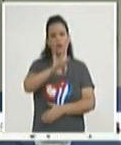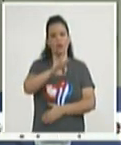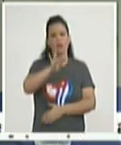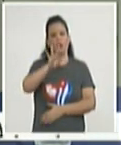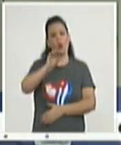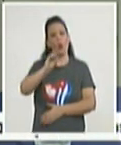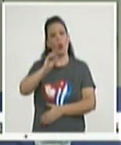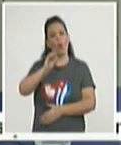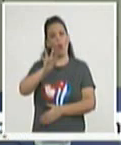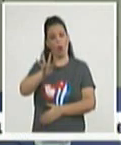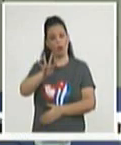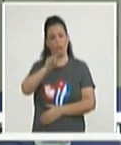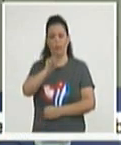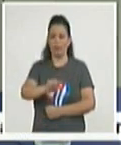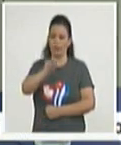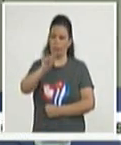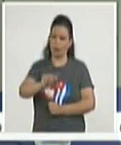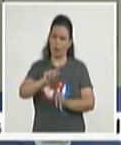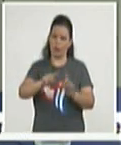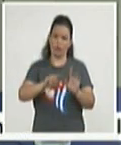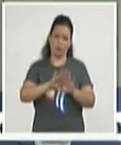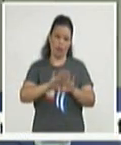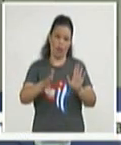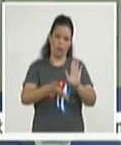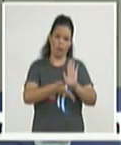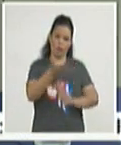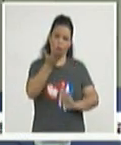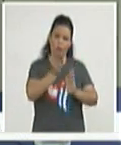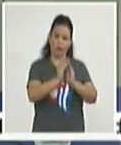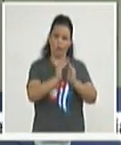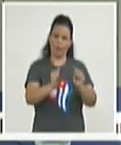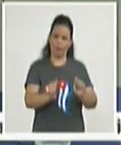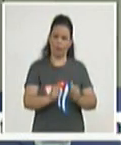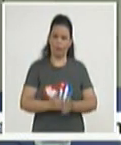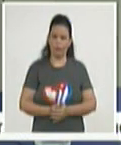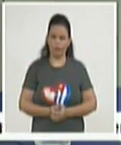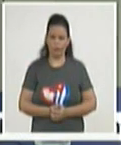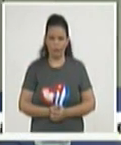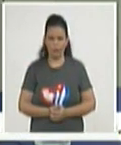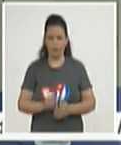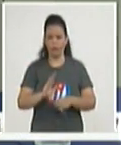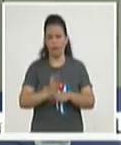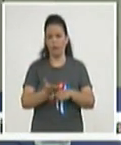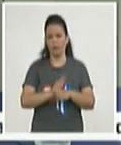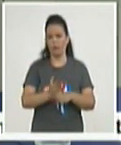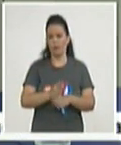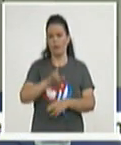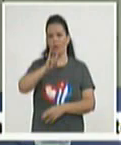785.804 personas de las que han tenido COVID-19 en nuestro país, que es el